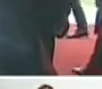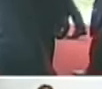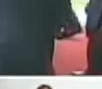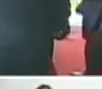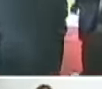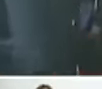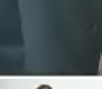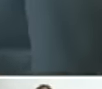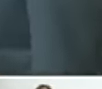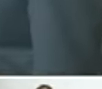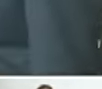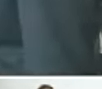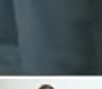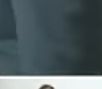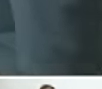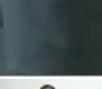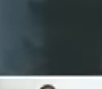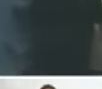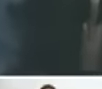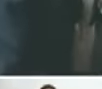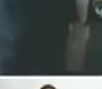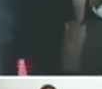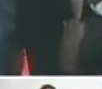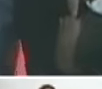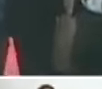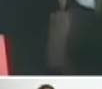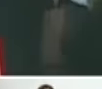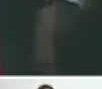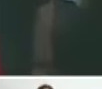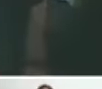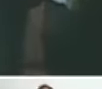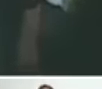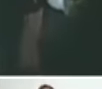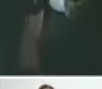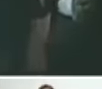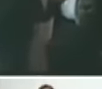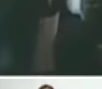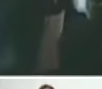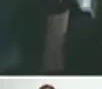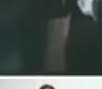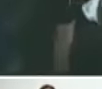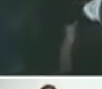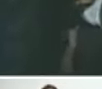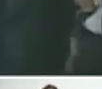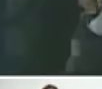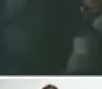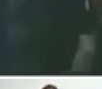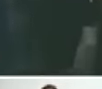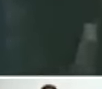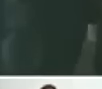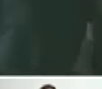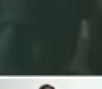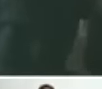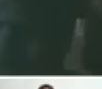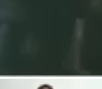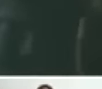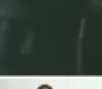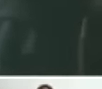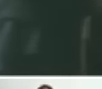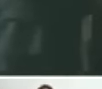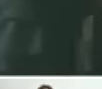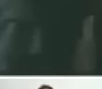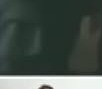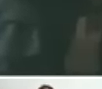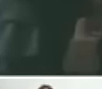derechos históricos que le pertenecen. En un discurso que ha tenido contundente y claro, el presidente constitucional Nicolás Maduro,